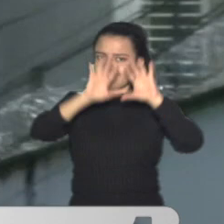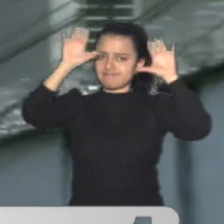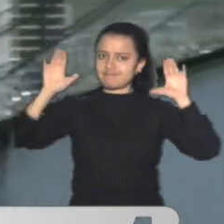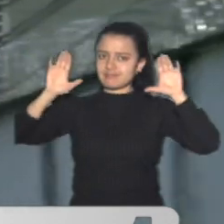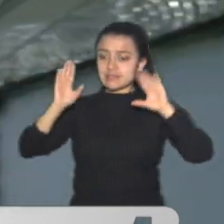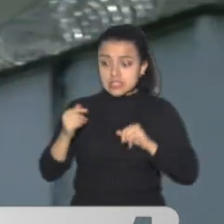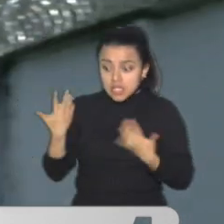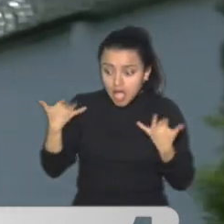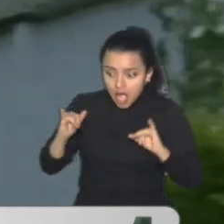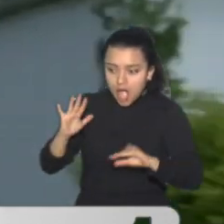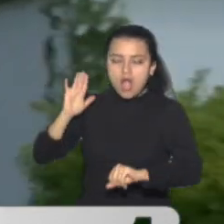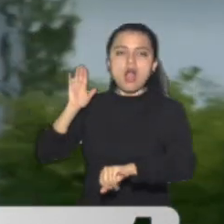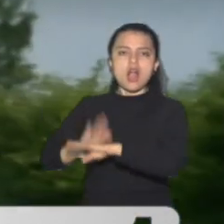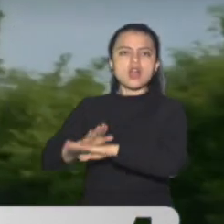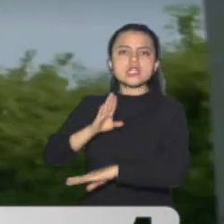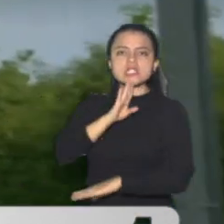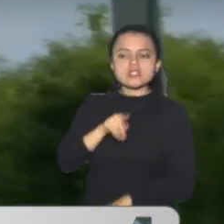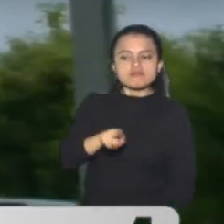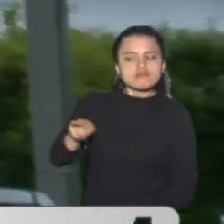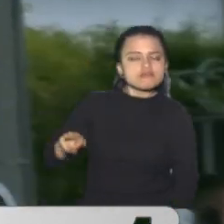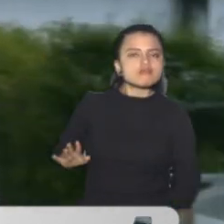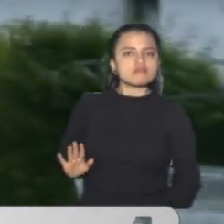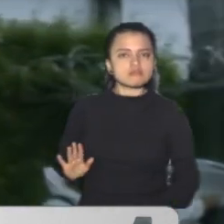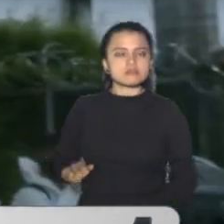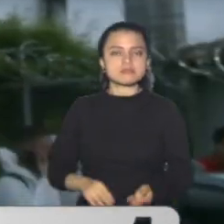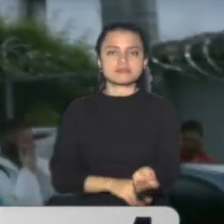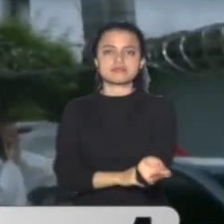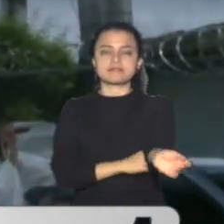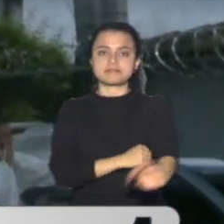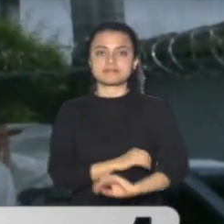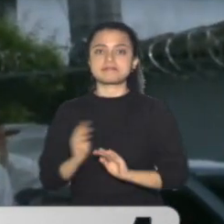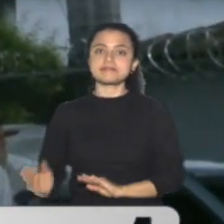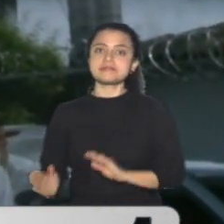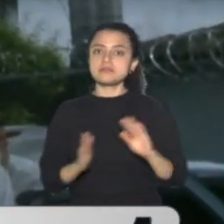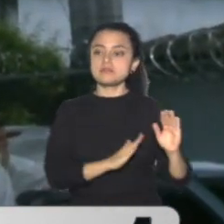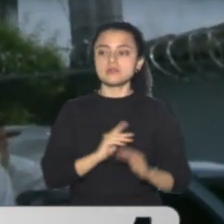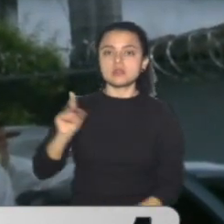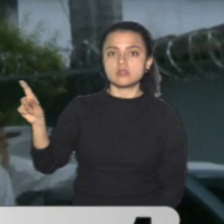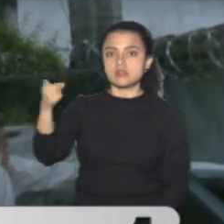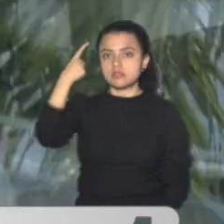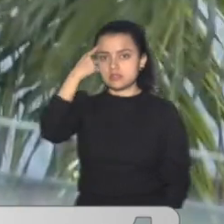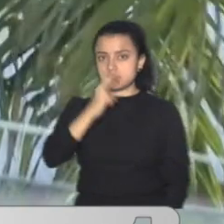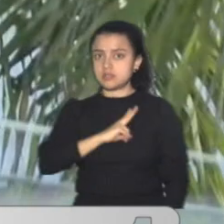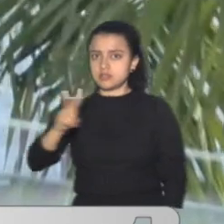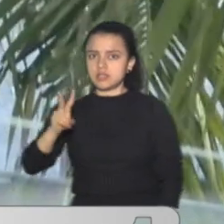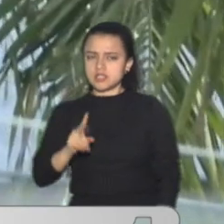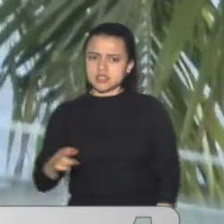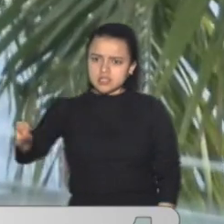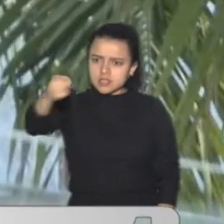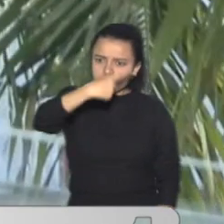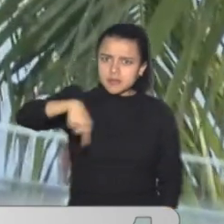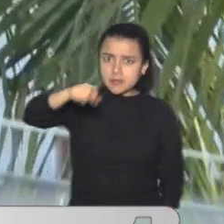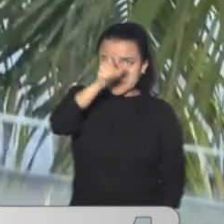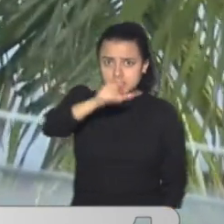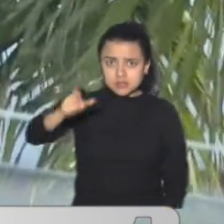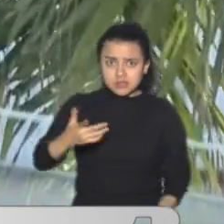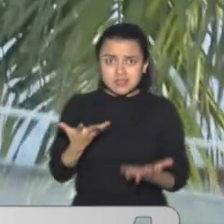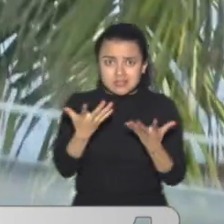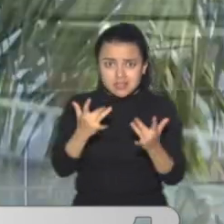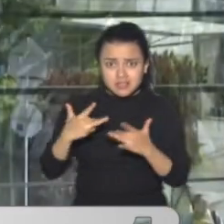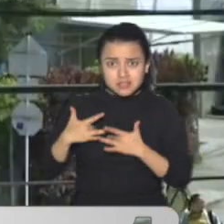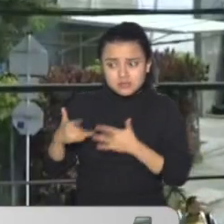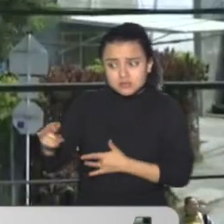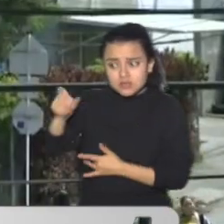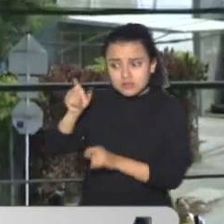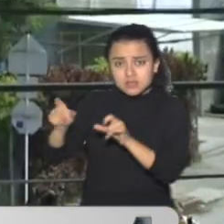responsables de todos estos hechos por otro lado de la conversación del valle emprendió una campaña de donación para ayudar a 90 internos que aún